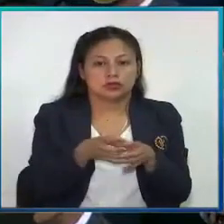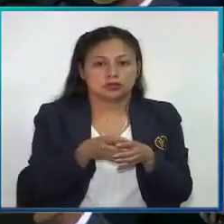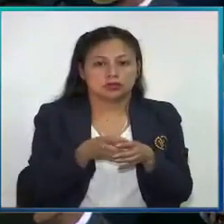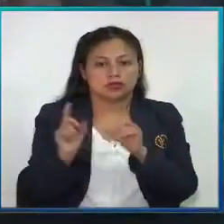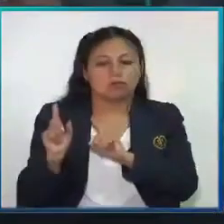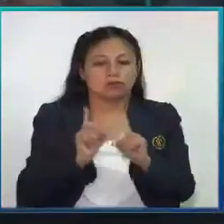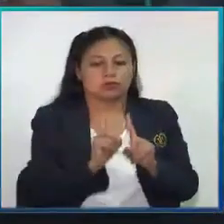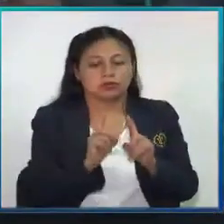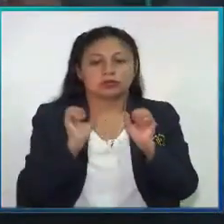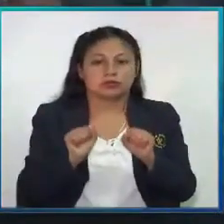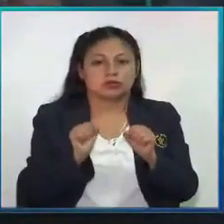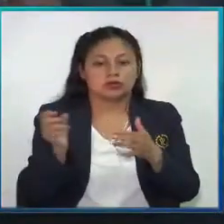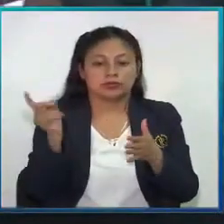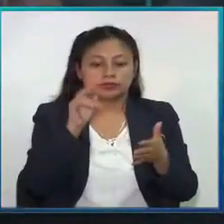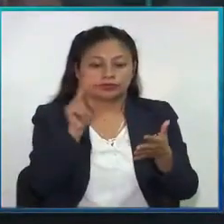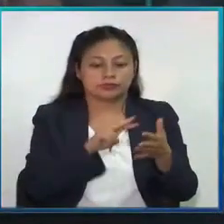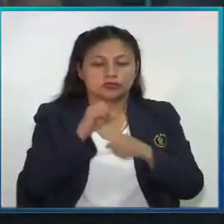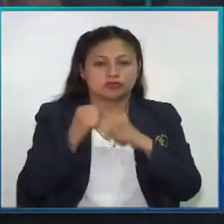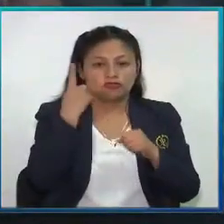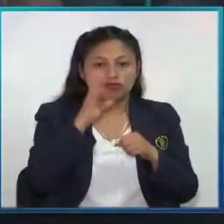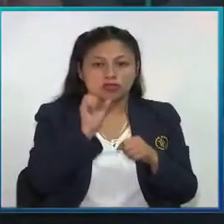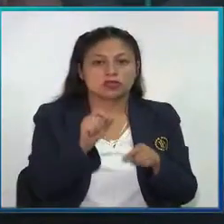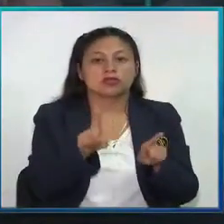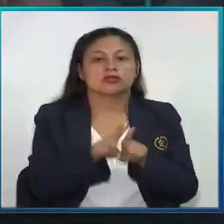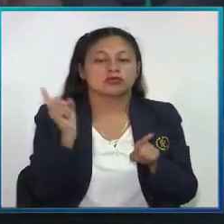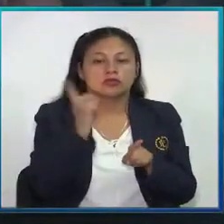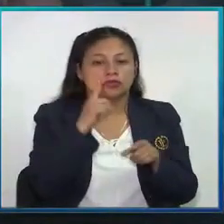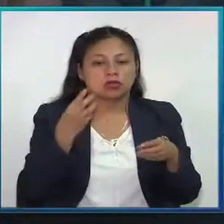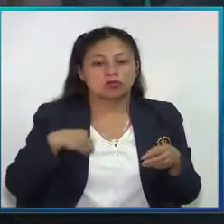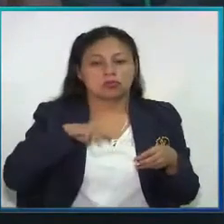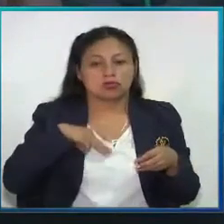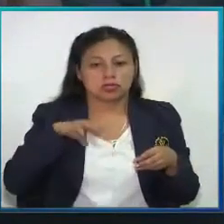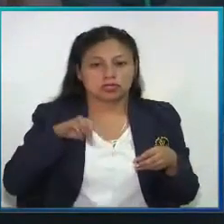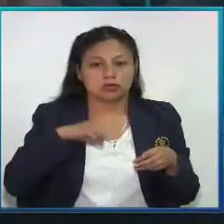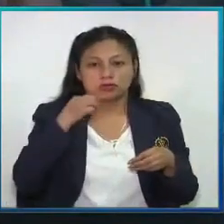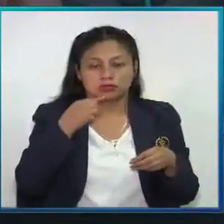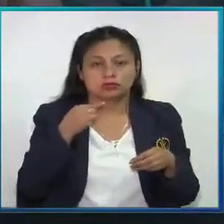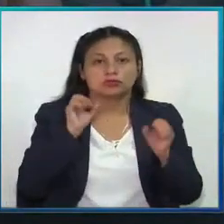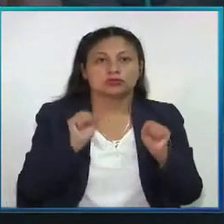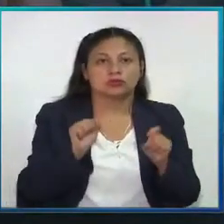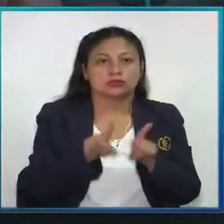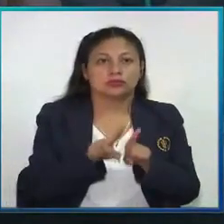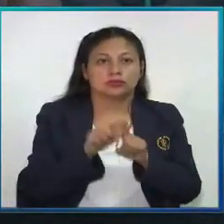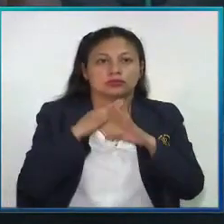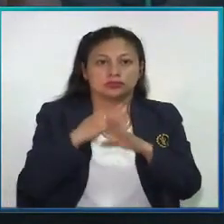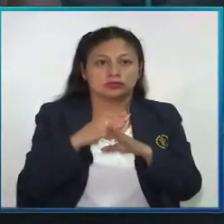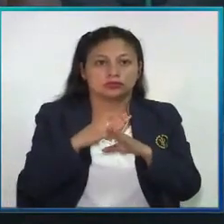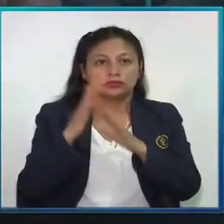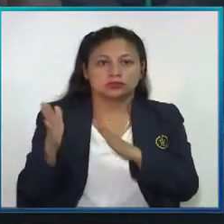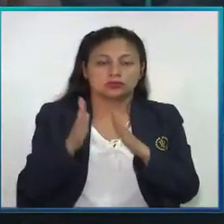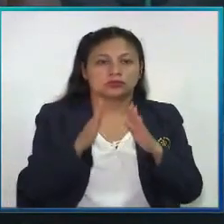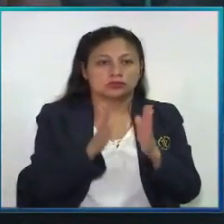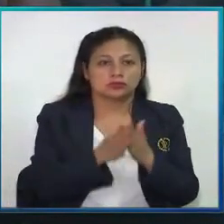de Postulación para la elección de Fiscal General y Jefe del Ministerio Público, velar y defender el